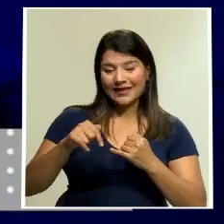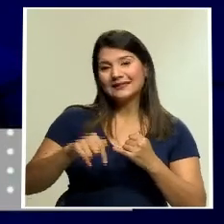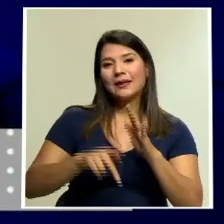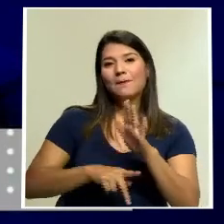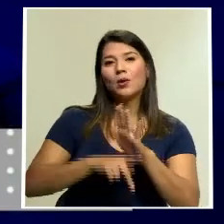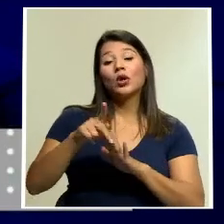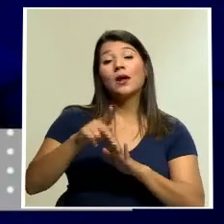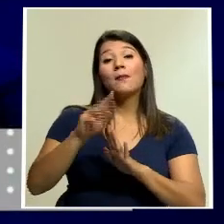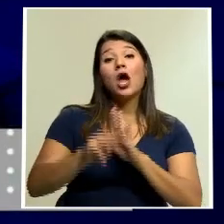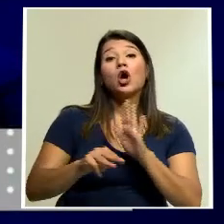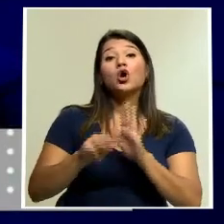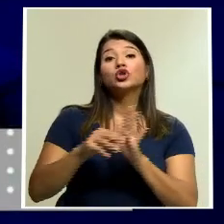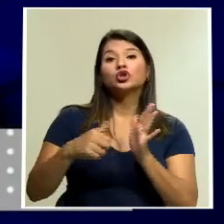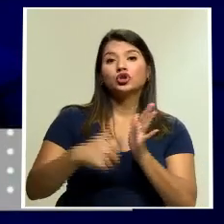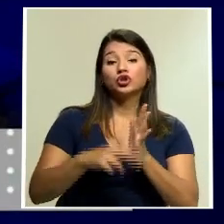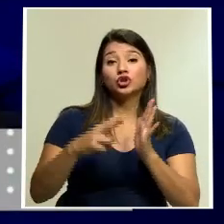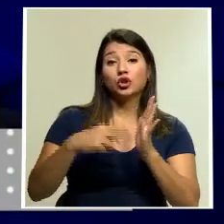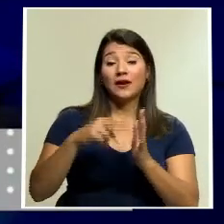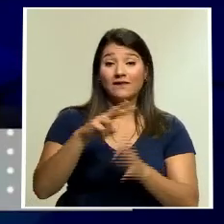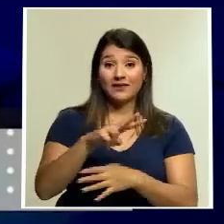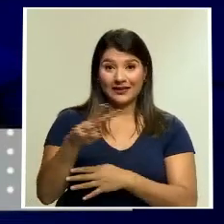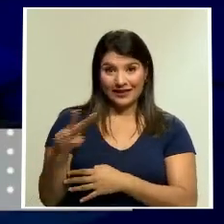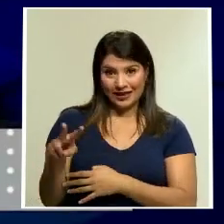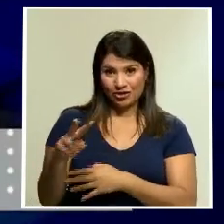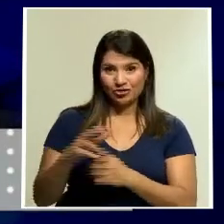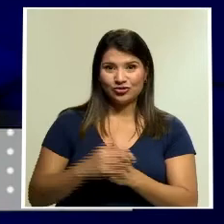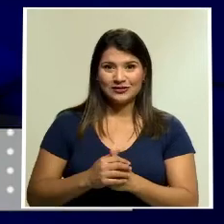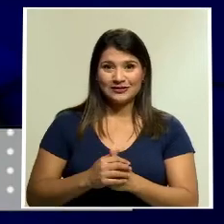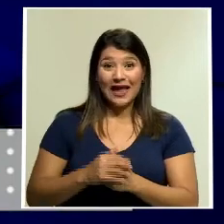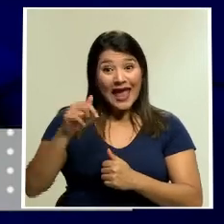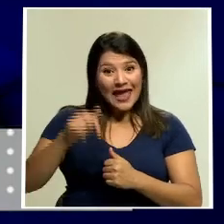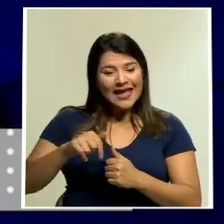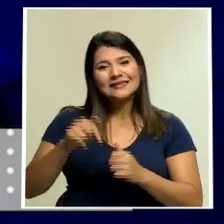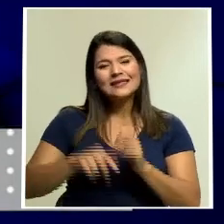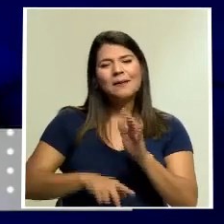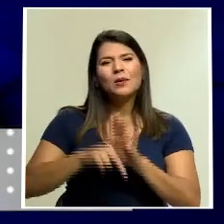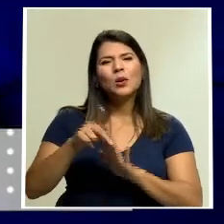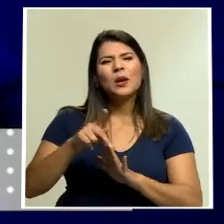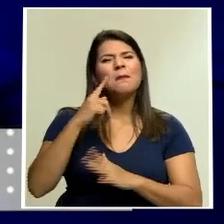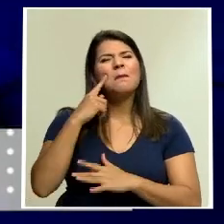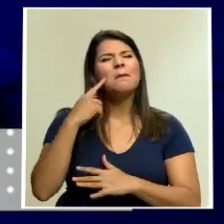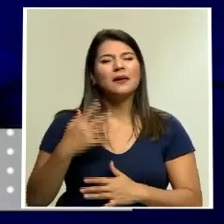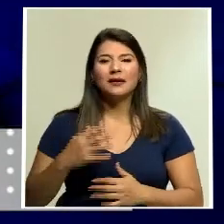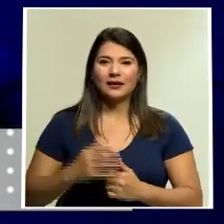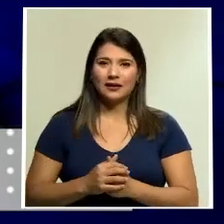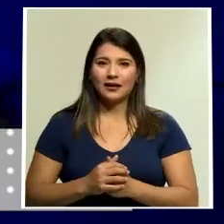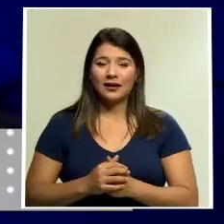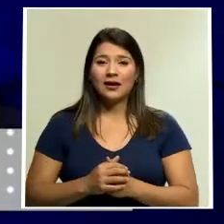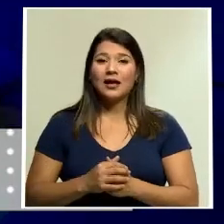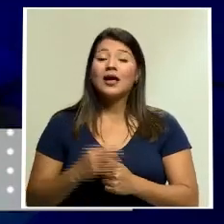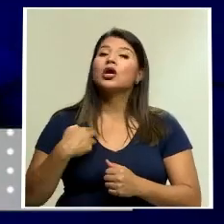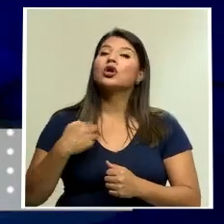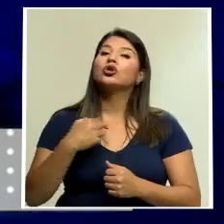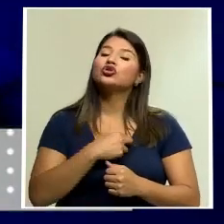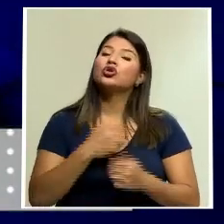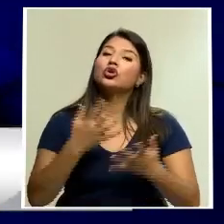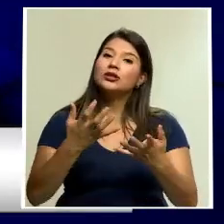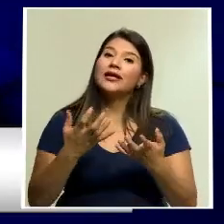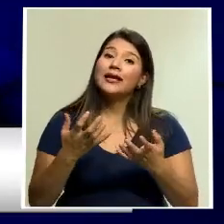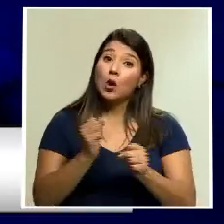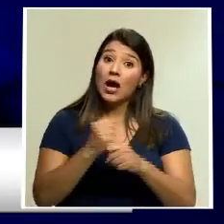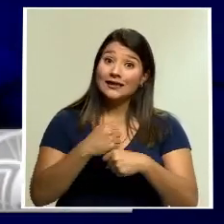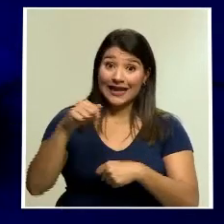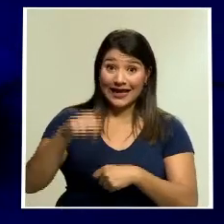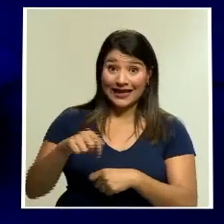de Currículo Electoral 2022, este espacio informativo que armamos en Canal 13